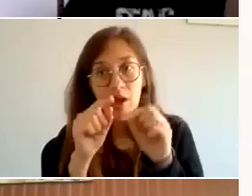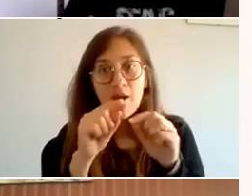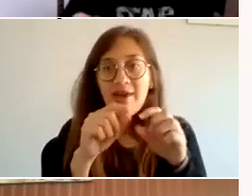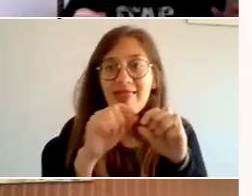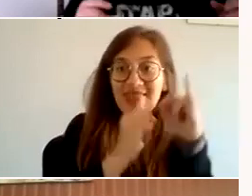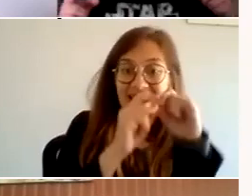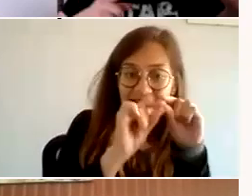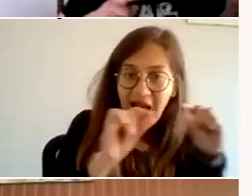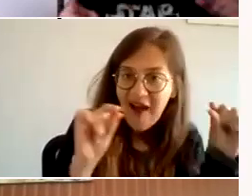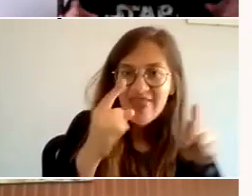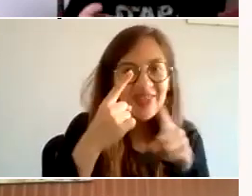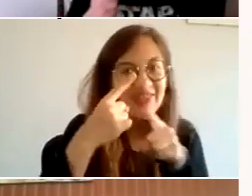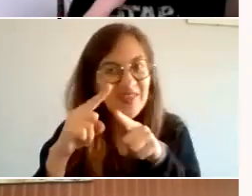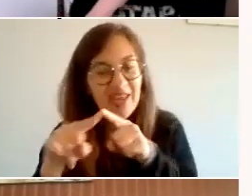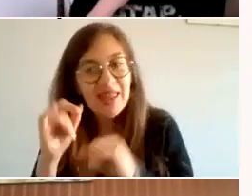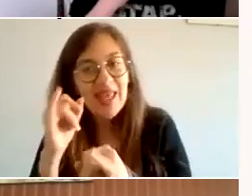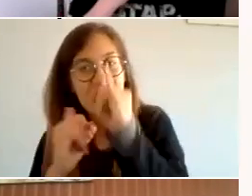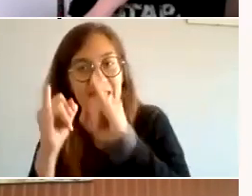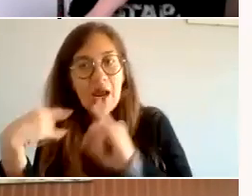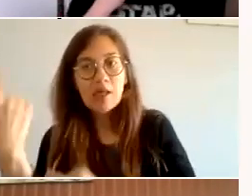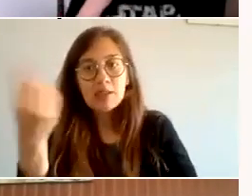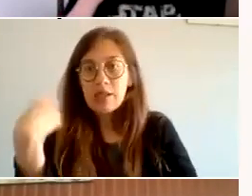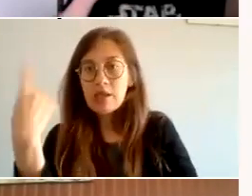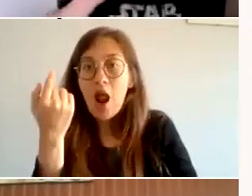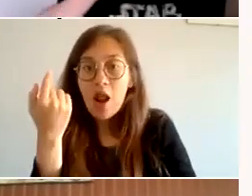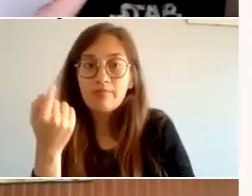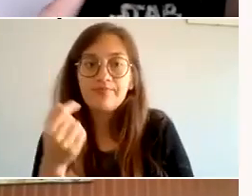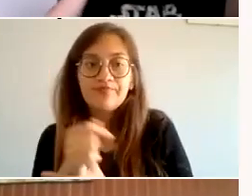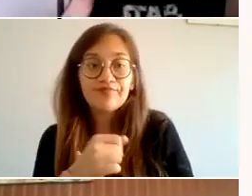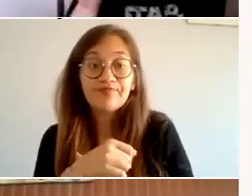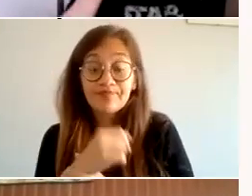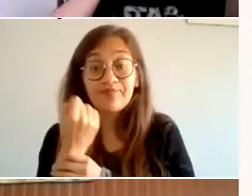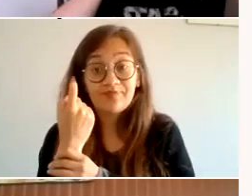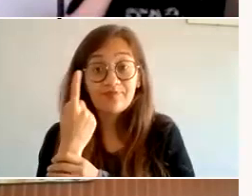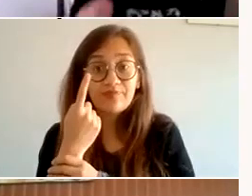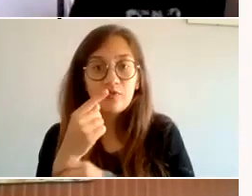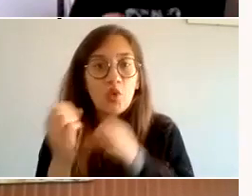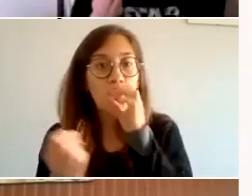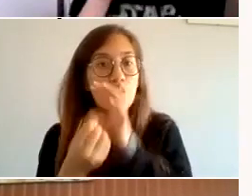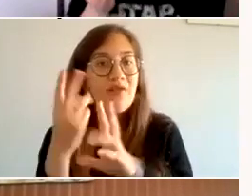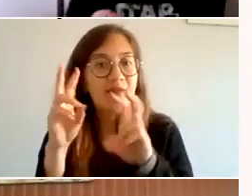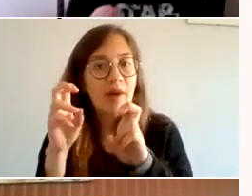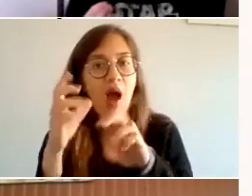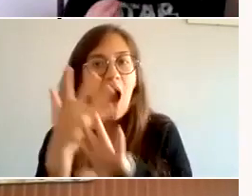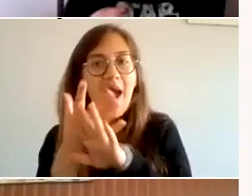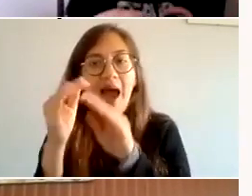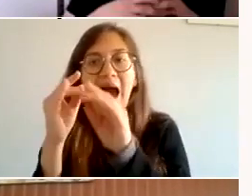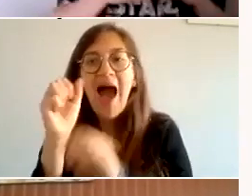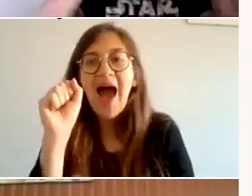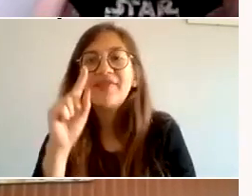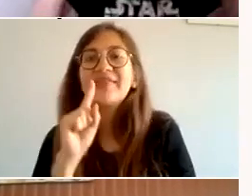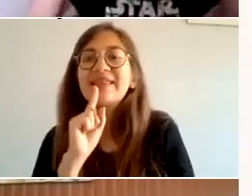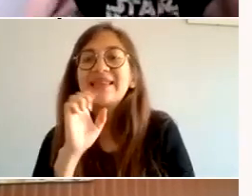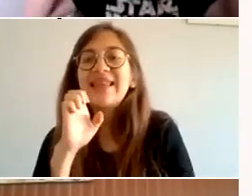red de que se conectan unos con otros. El tema es que ahora integramos un nuevo punto, una antena. Estas antenas emiten